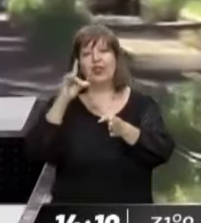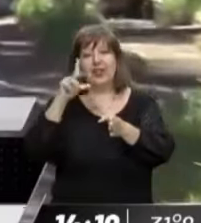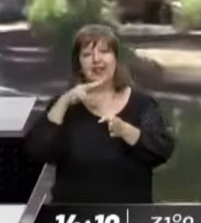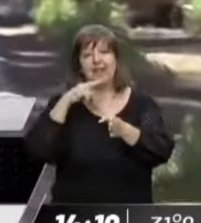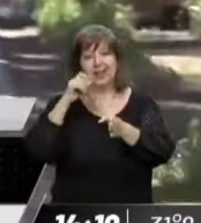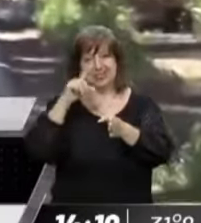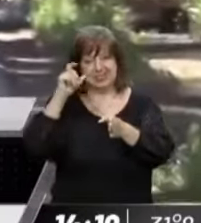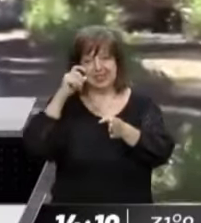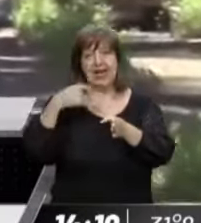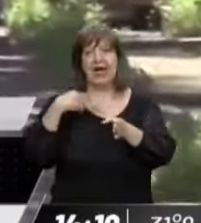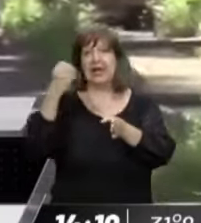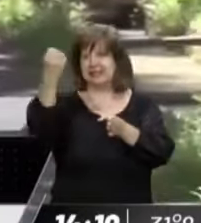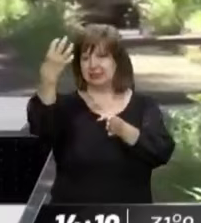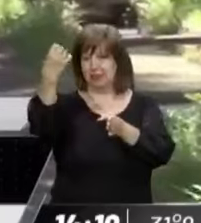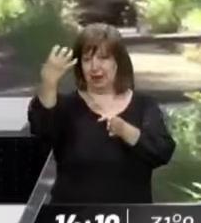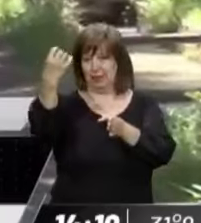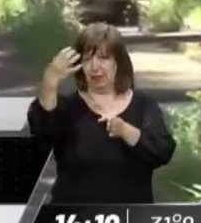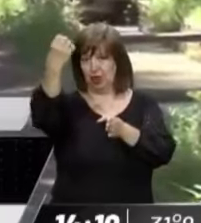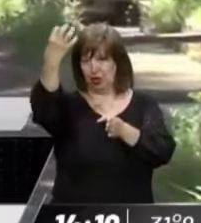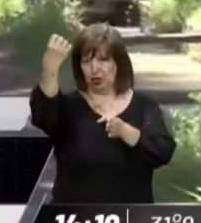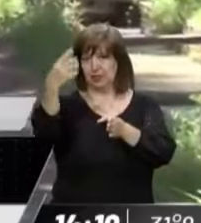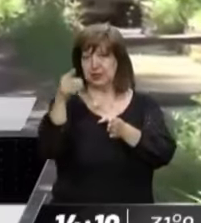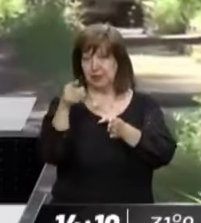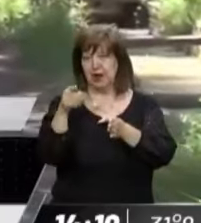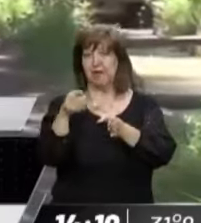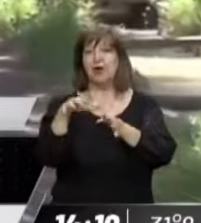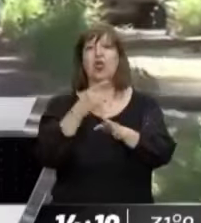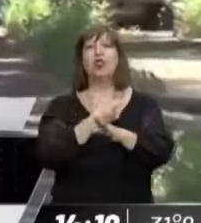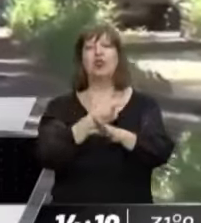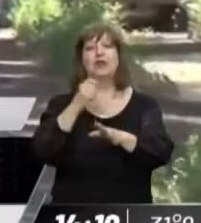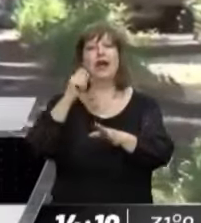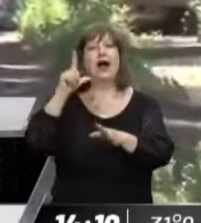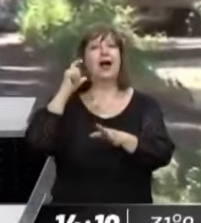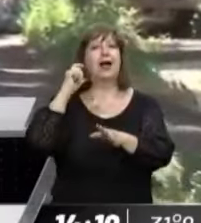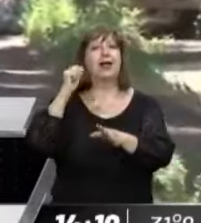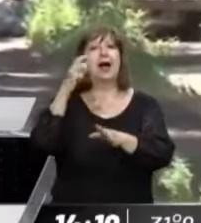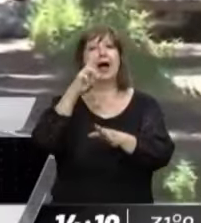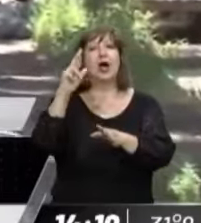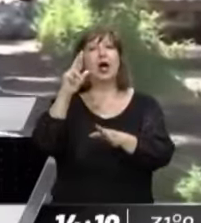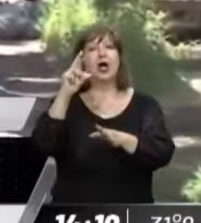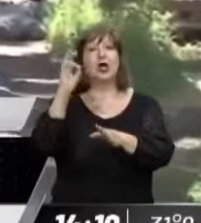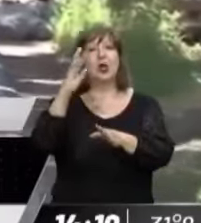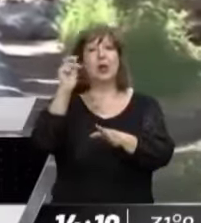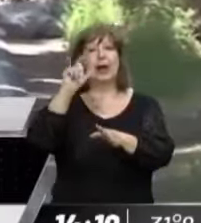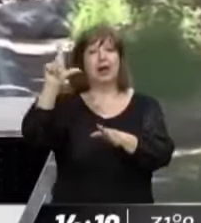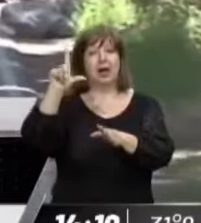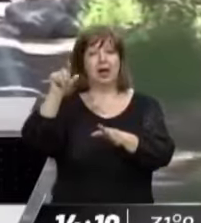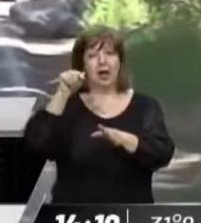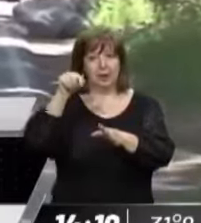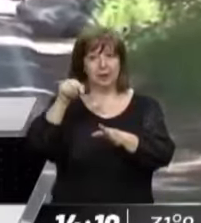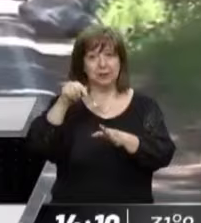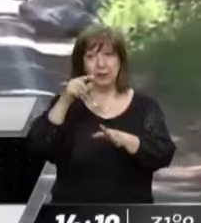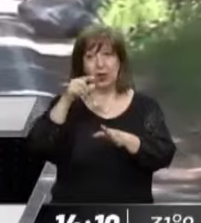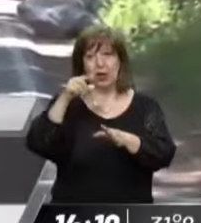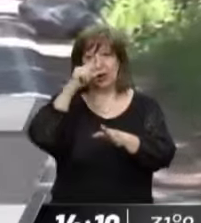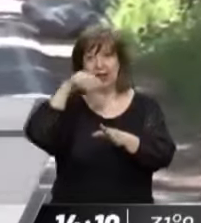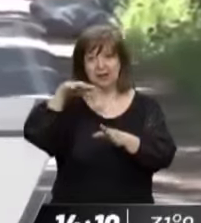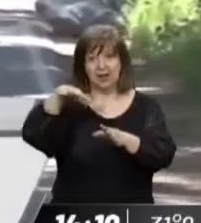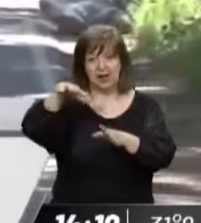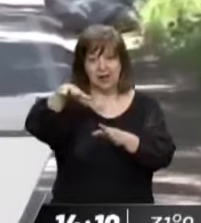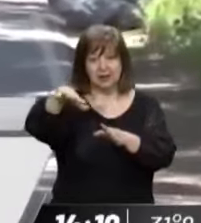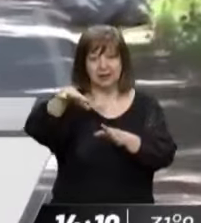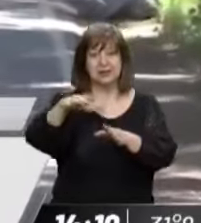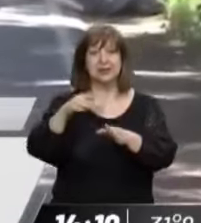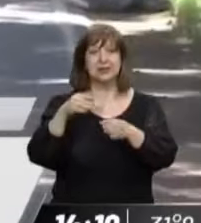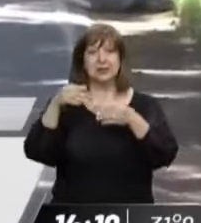que hay un semáforo en Pedro Pascual Segura y Aristóbulo del Valle, en el Algarrobal, y ese semáforo está cortado. Está la policía trabajando ahí, cortando el tránsito, por lo tanto, no se